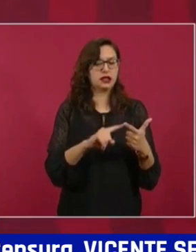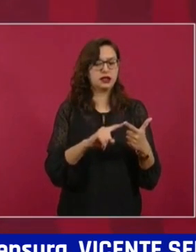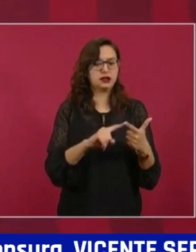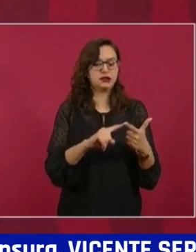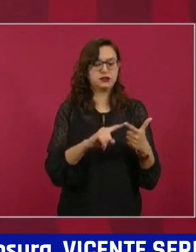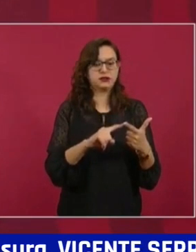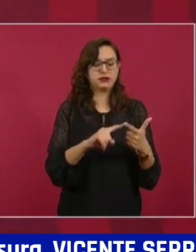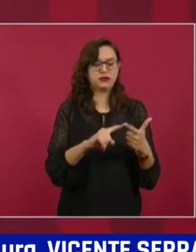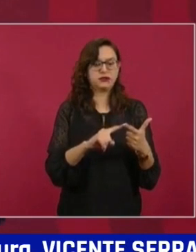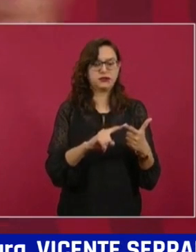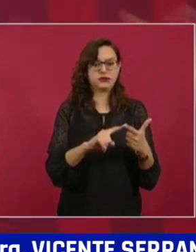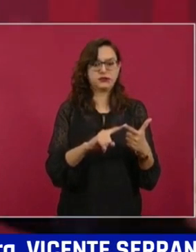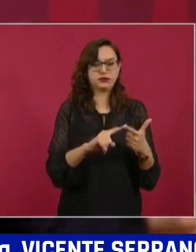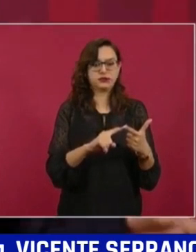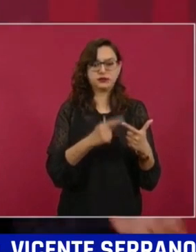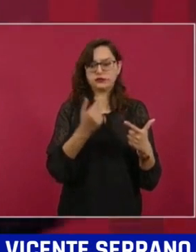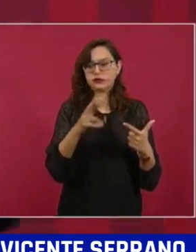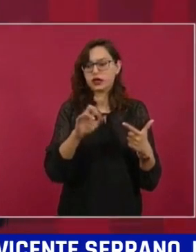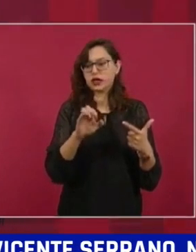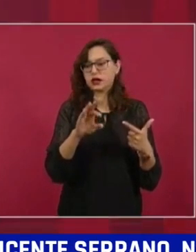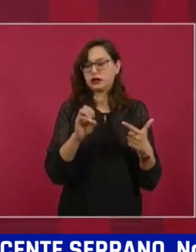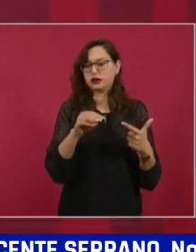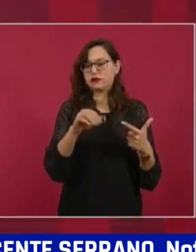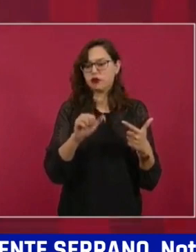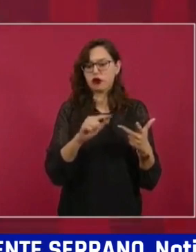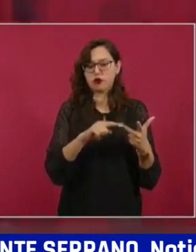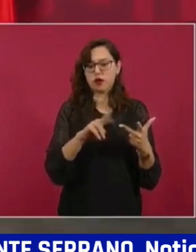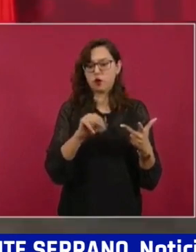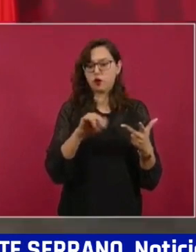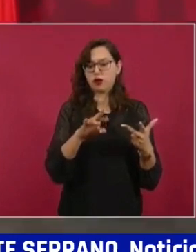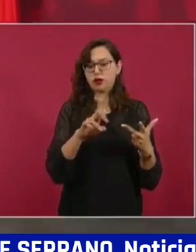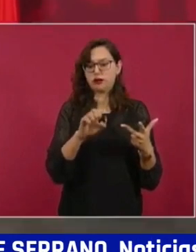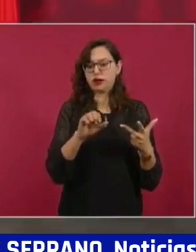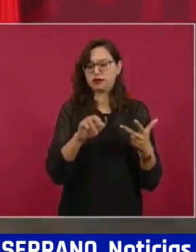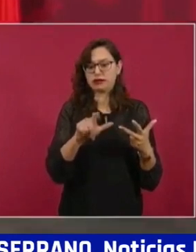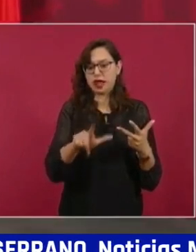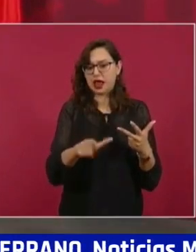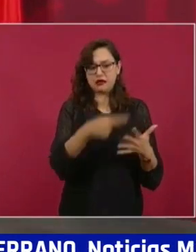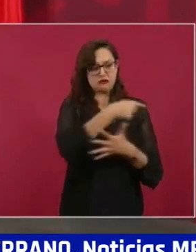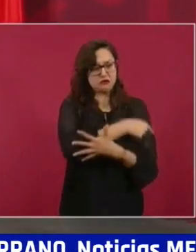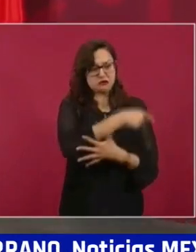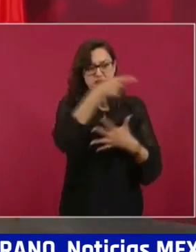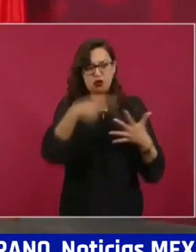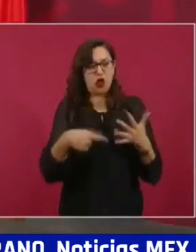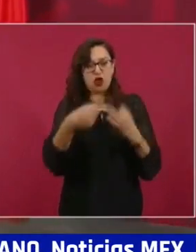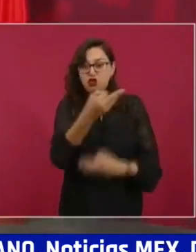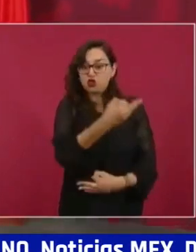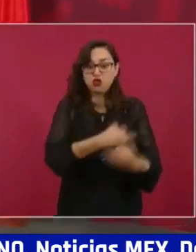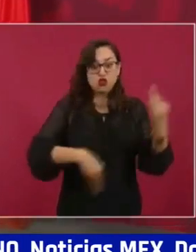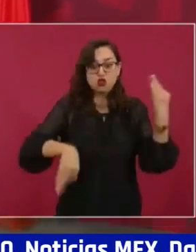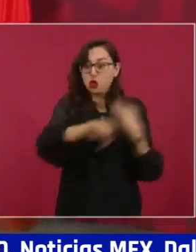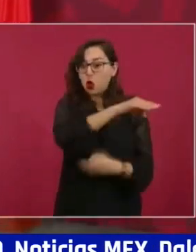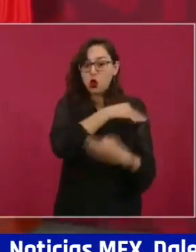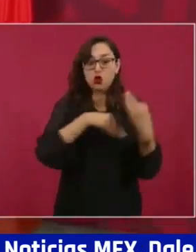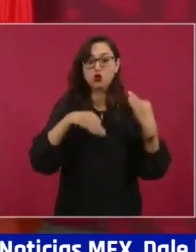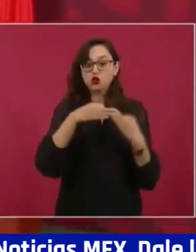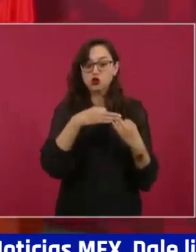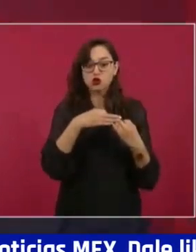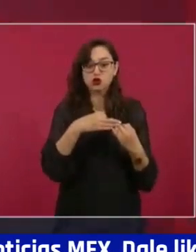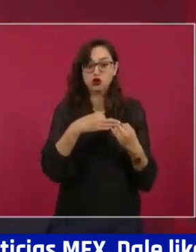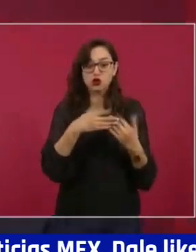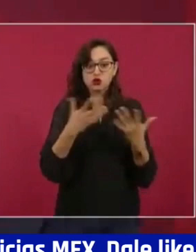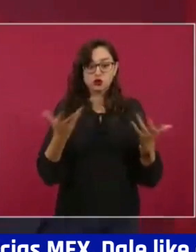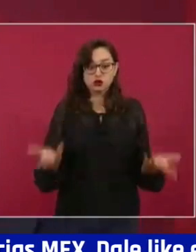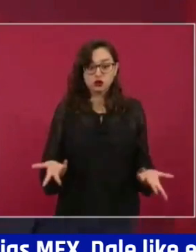petróleo a Venezuela. Se burla de Eugenio Derbez, de las declaraciones de Eugenio Derbez de que él no recibe sobres amarillos.